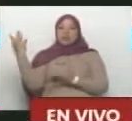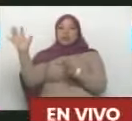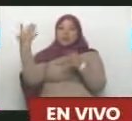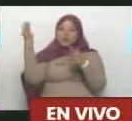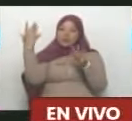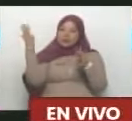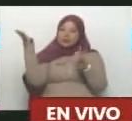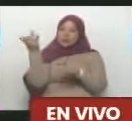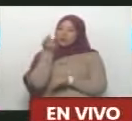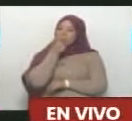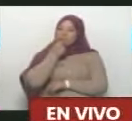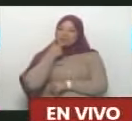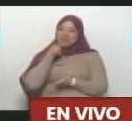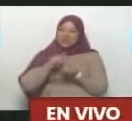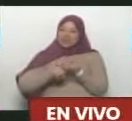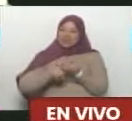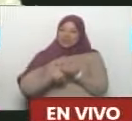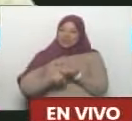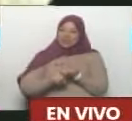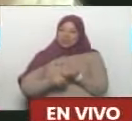Cilita, ¿vale? Mira, ¿ah?